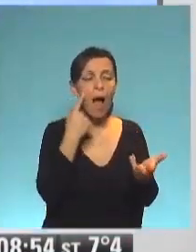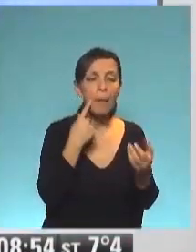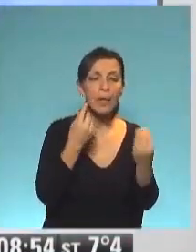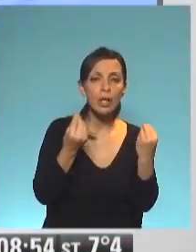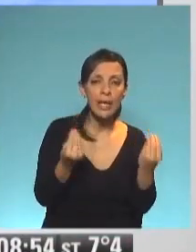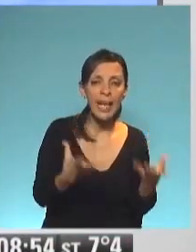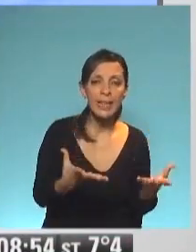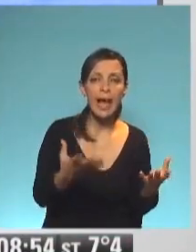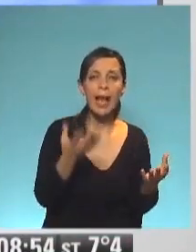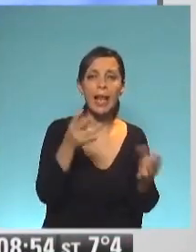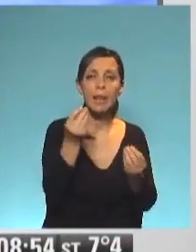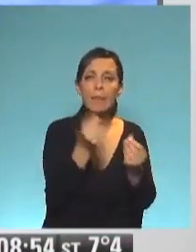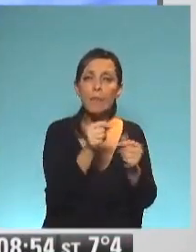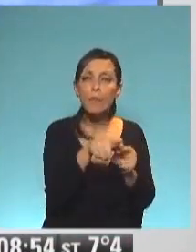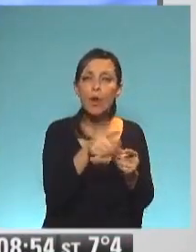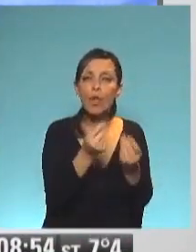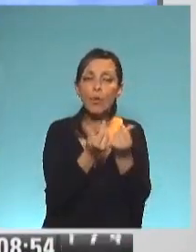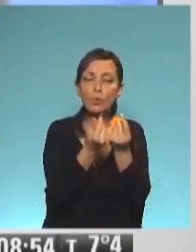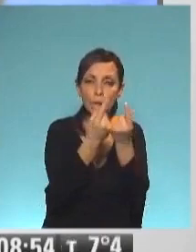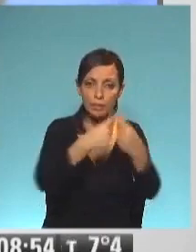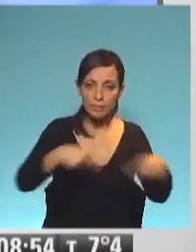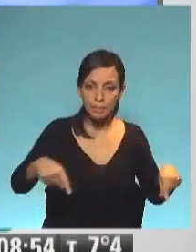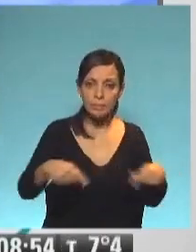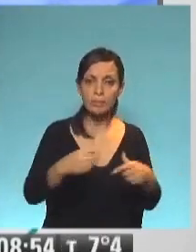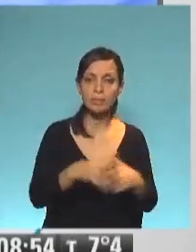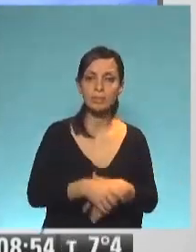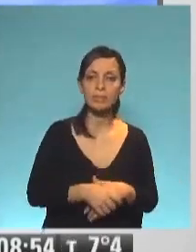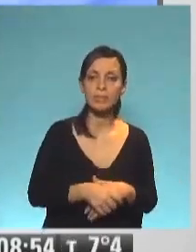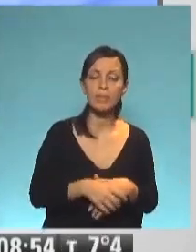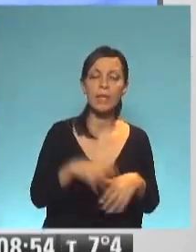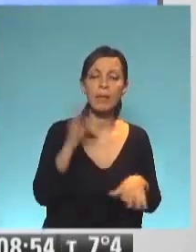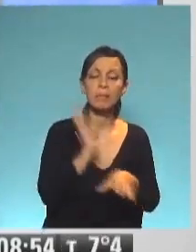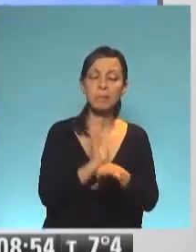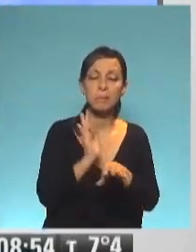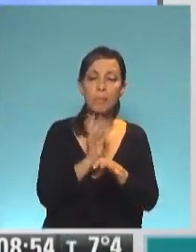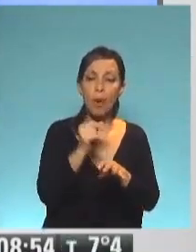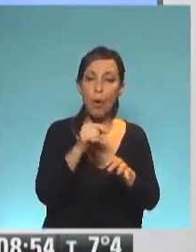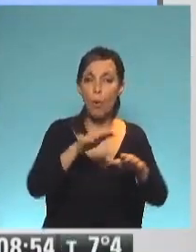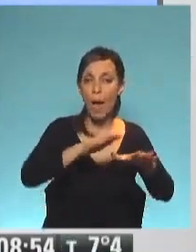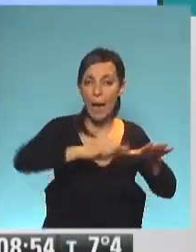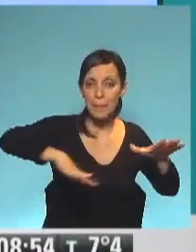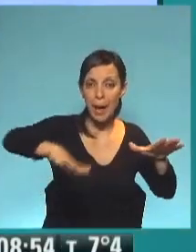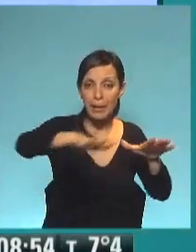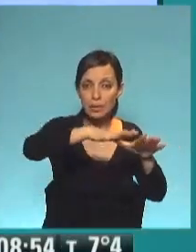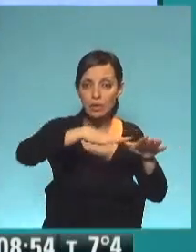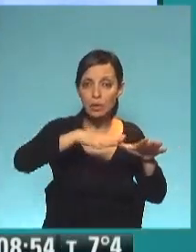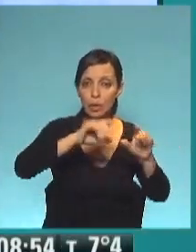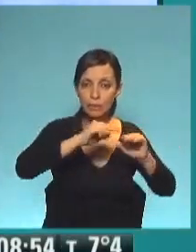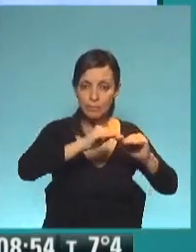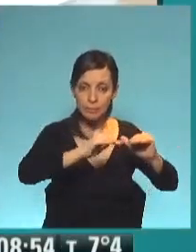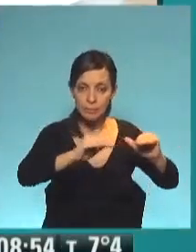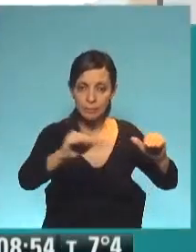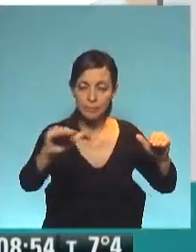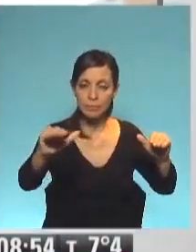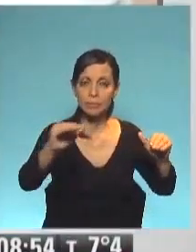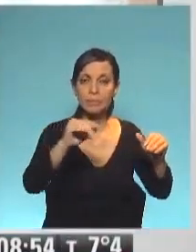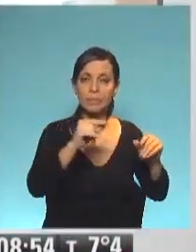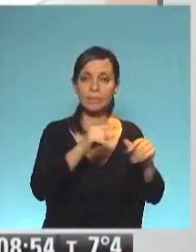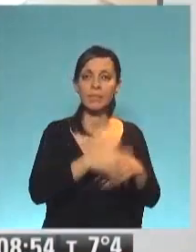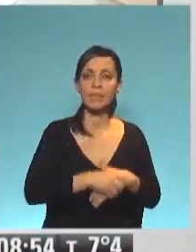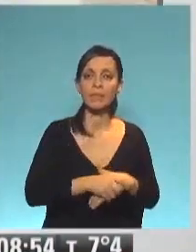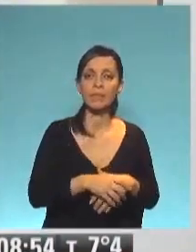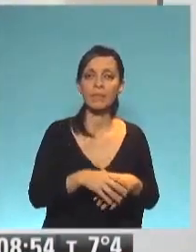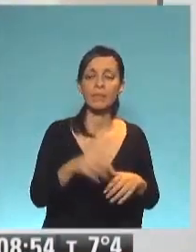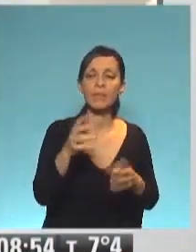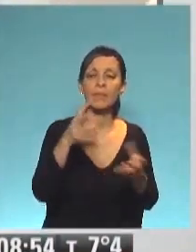y dispositivos, ¿sí? Es como un diseño, un espacio en la unidad operativa, centro de contención biológico. Cuando hablamos